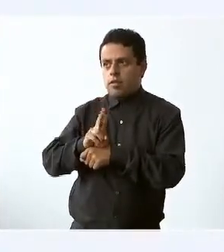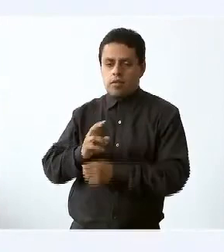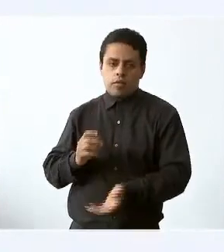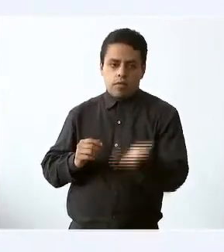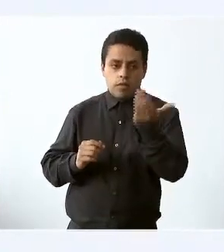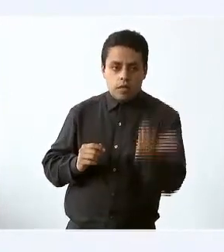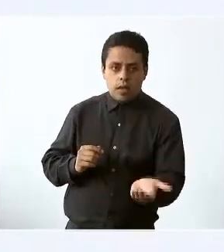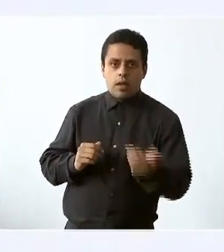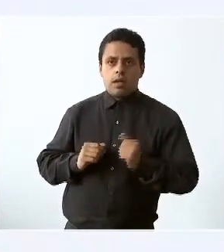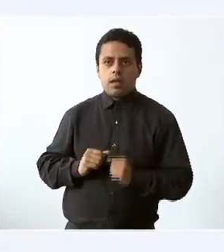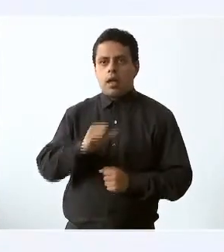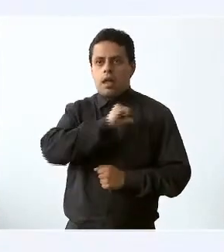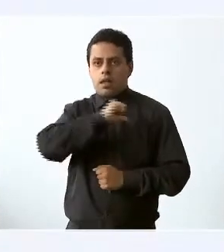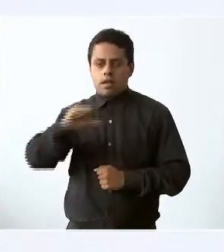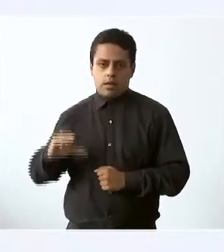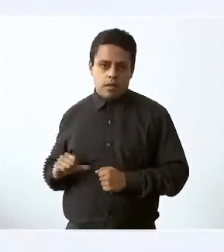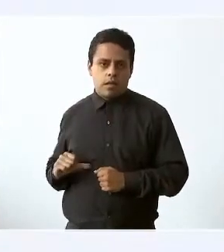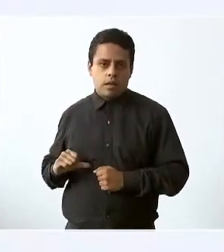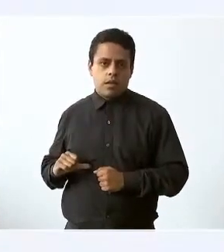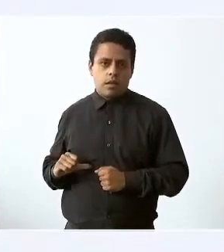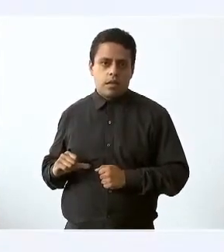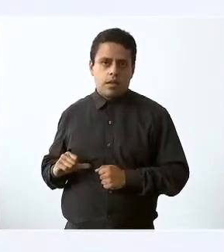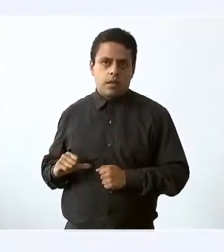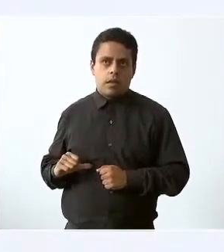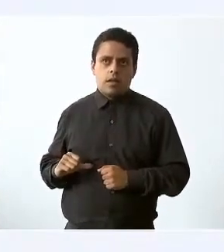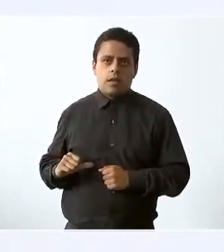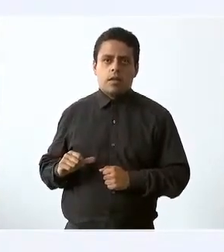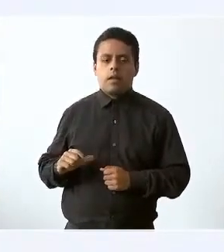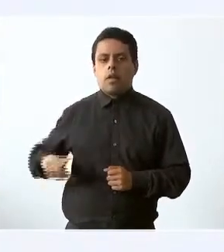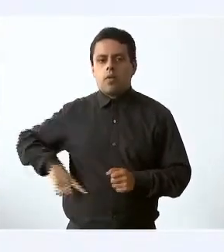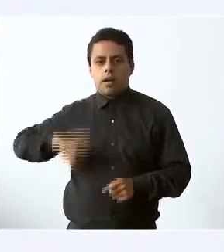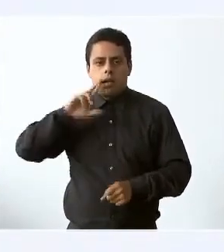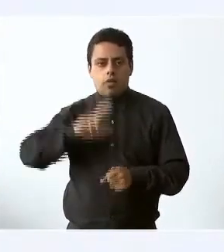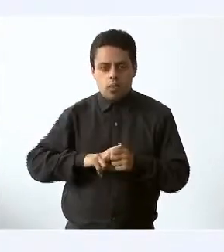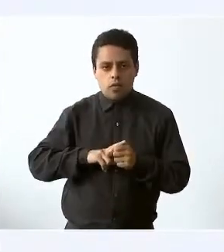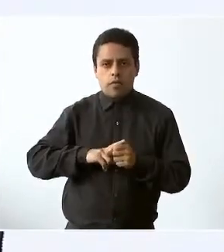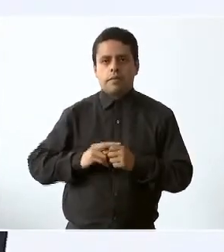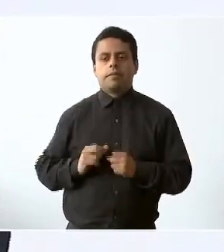ciudadano gobernador de Zacatecas,